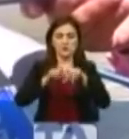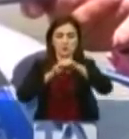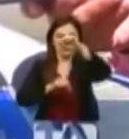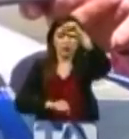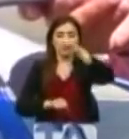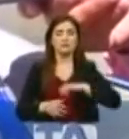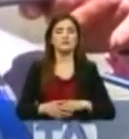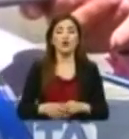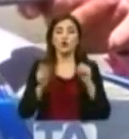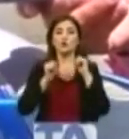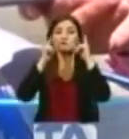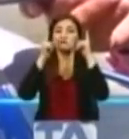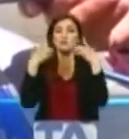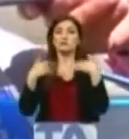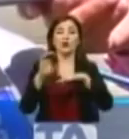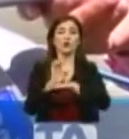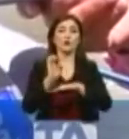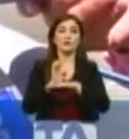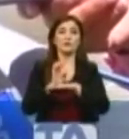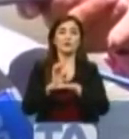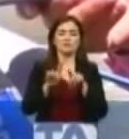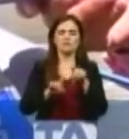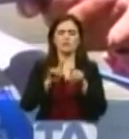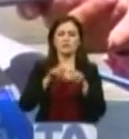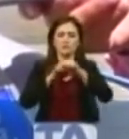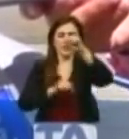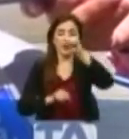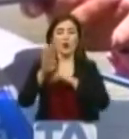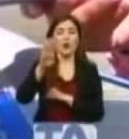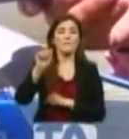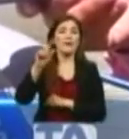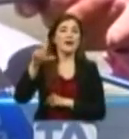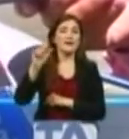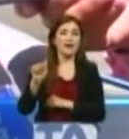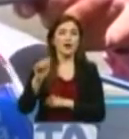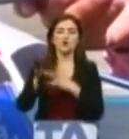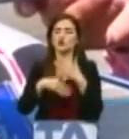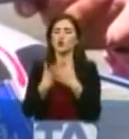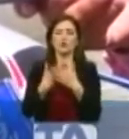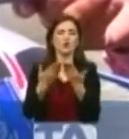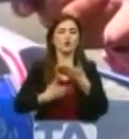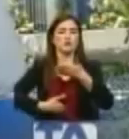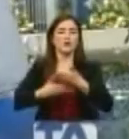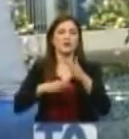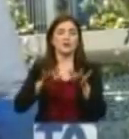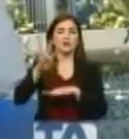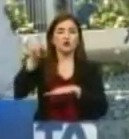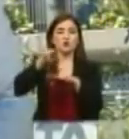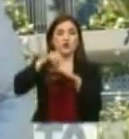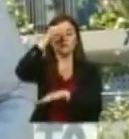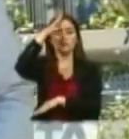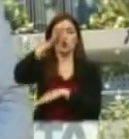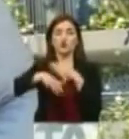la verdadera sorpresa se va a llevar el Ecuador no cuando desclasifiquen todo lo que hay de Fernando Balda, sino cuando desclasifiquen todo lo que ha hecho la SENAIN. Hasta